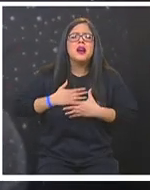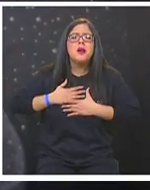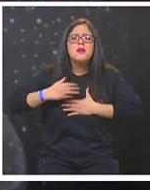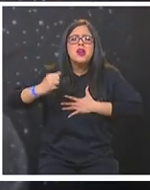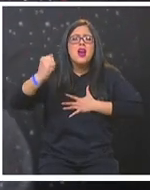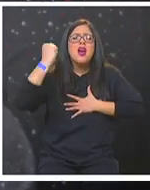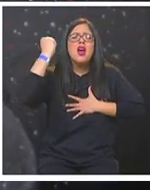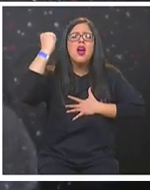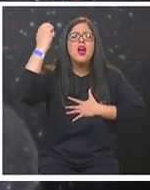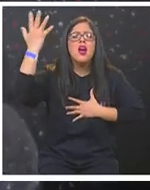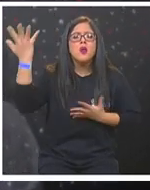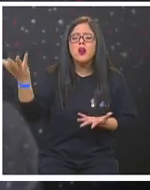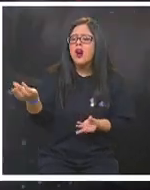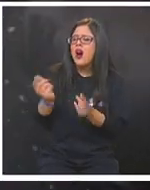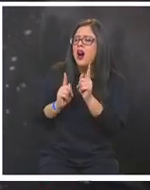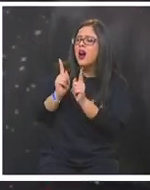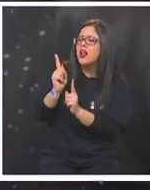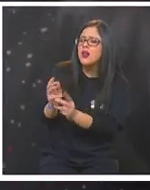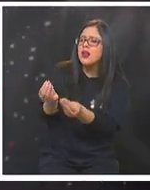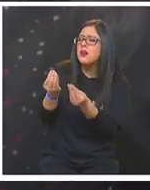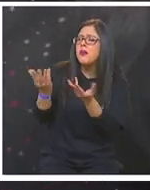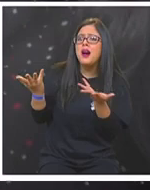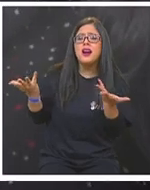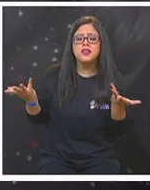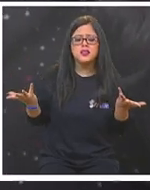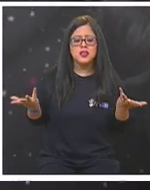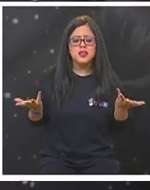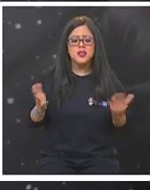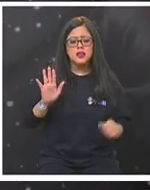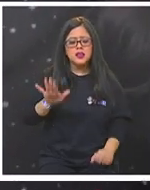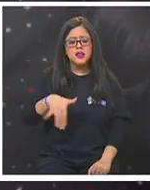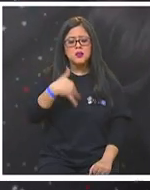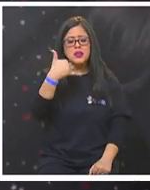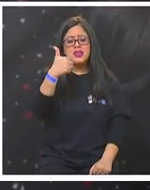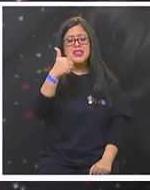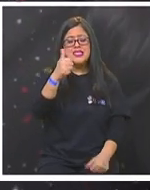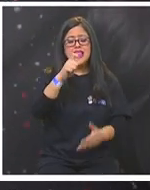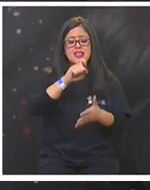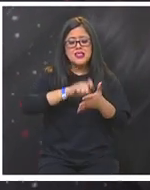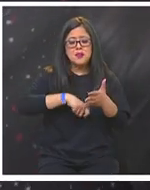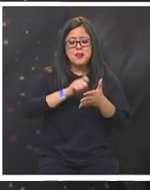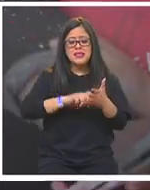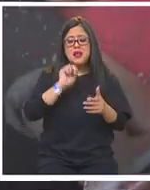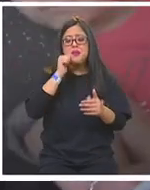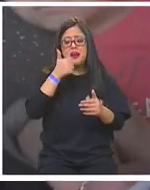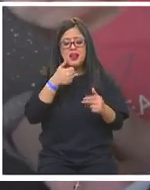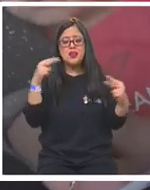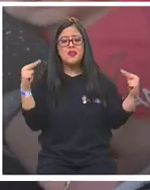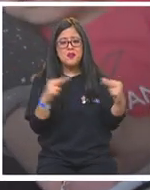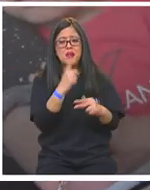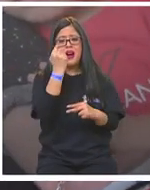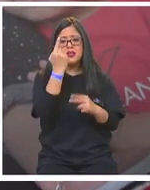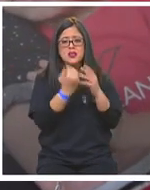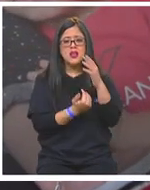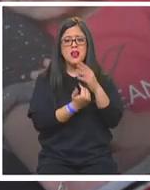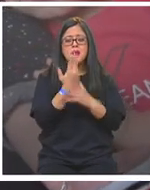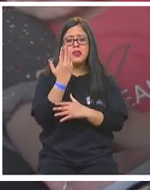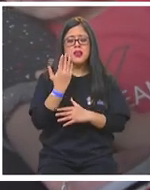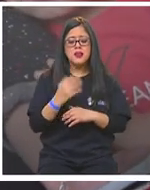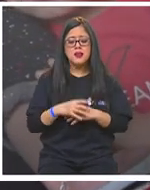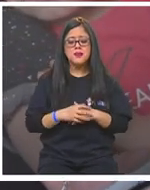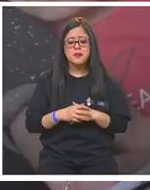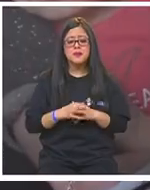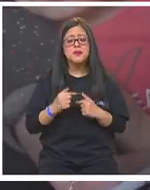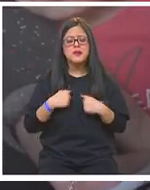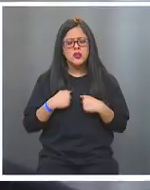Algo le pasa. Después de 6 meses, mañana, como por fin lo voy a ver a las 11 de la mañana. Tengo que